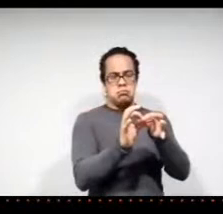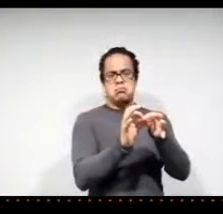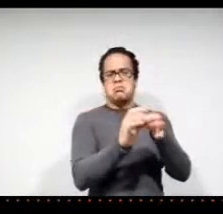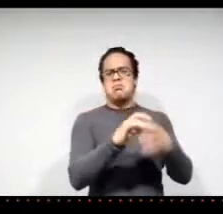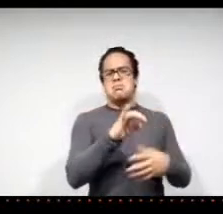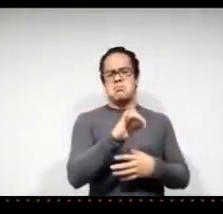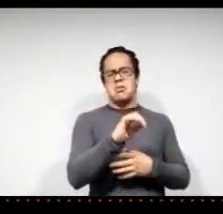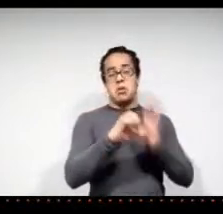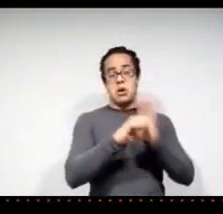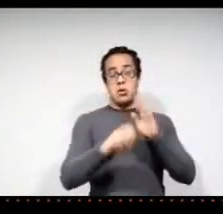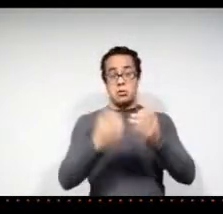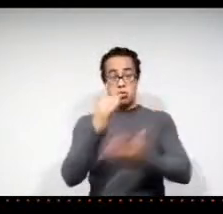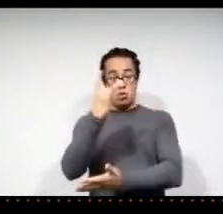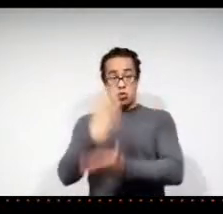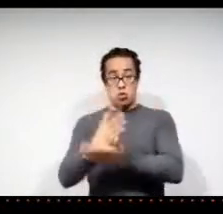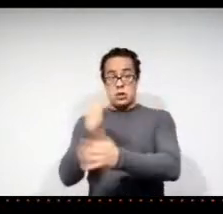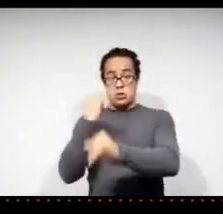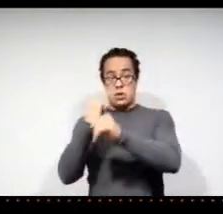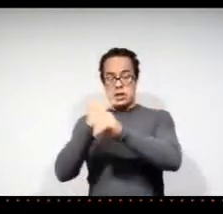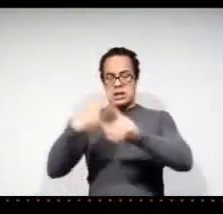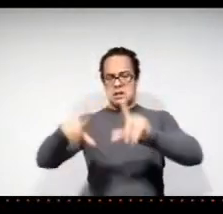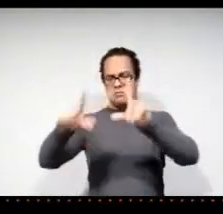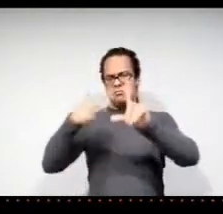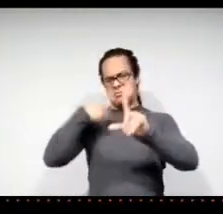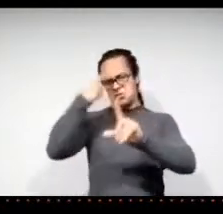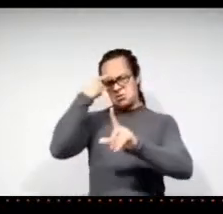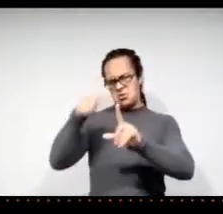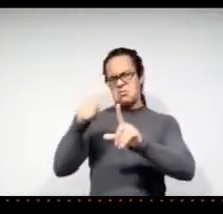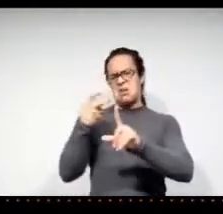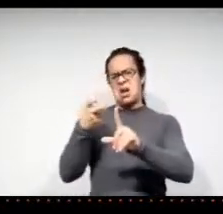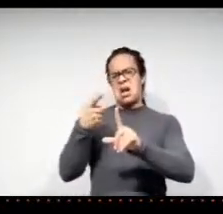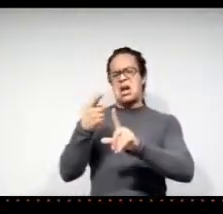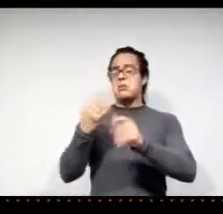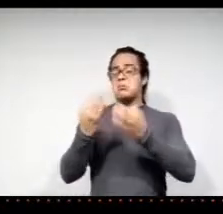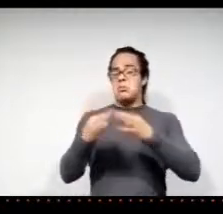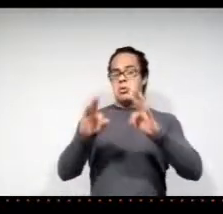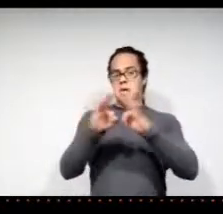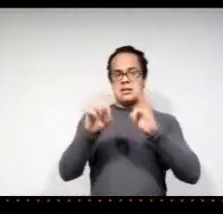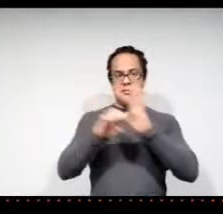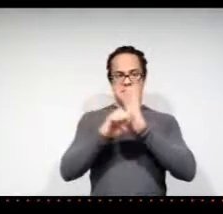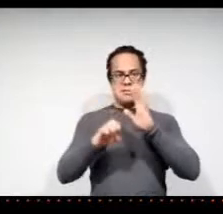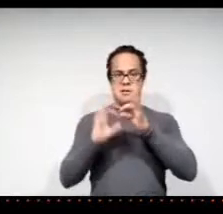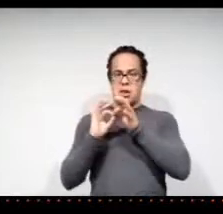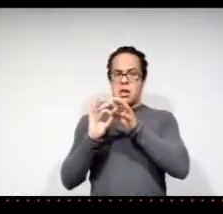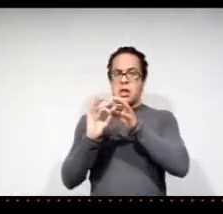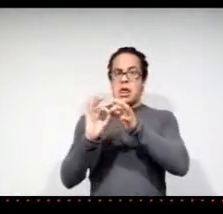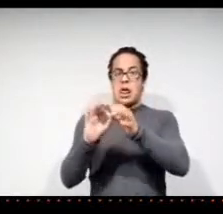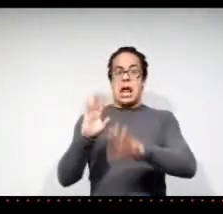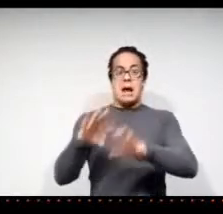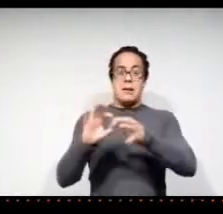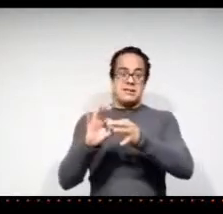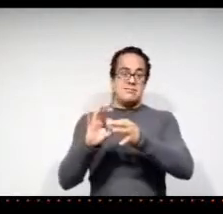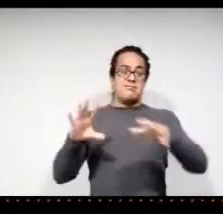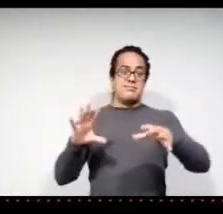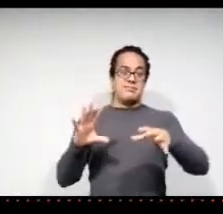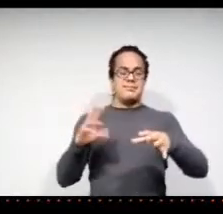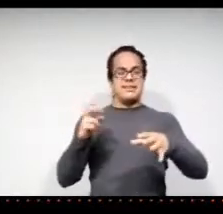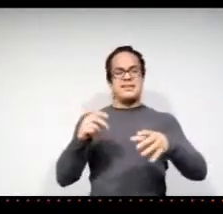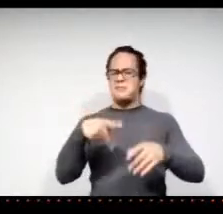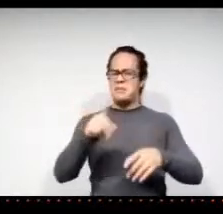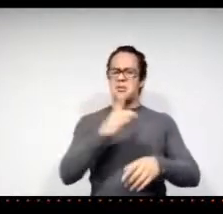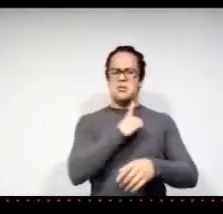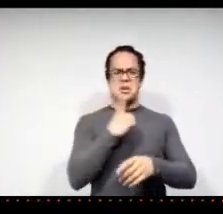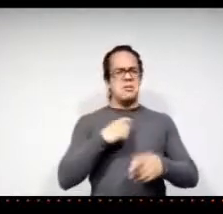línea, o sea, sí me parece importante, aunque yo misma hablaba de que se ha perdido el continuo, sí distinguir un tipo de educación de